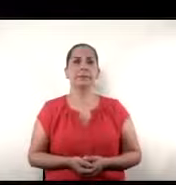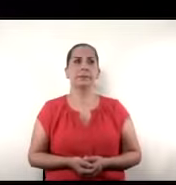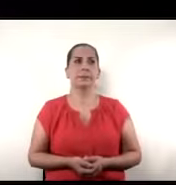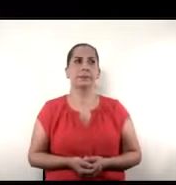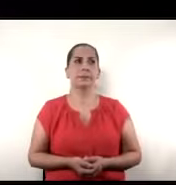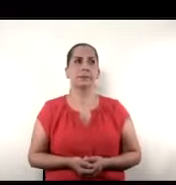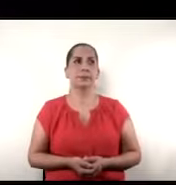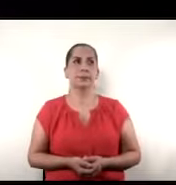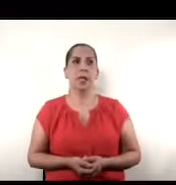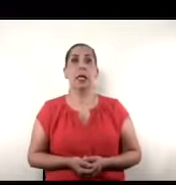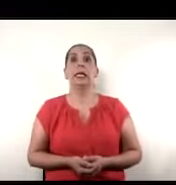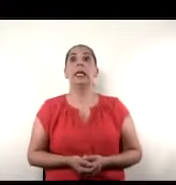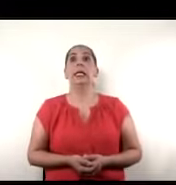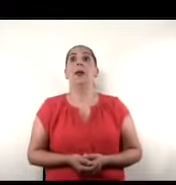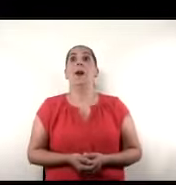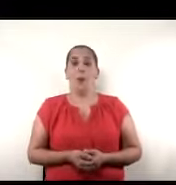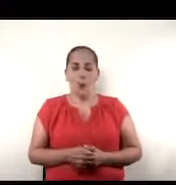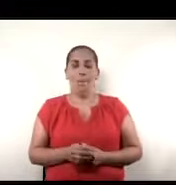Ok.